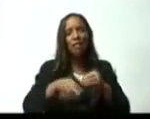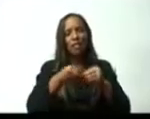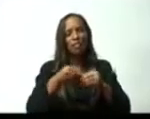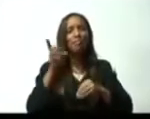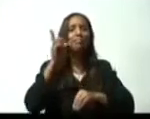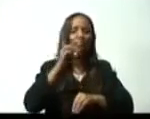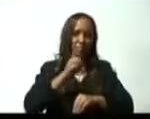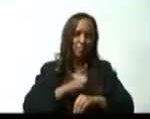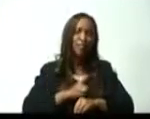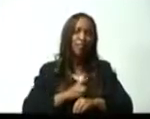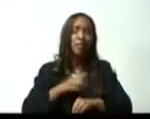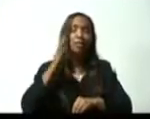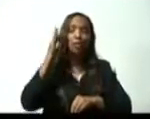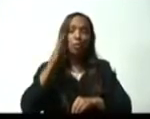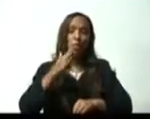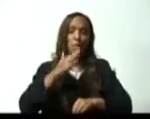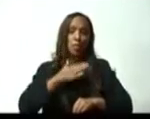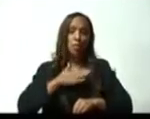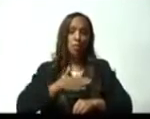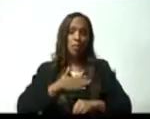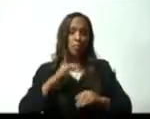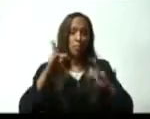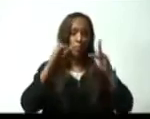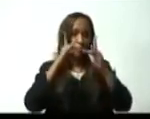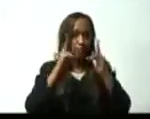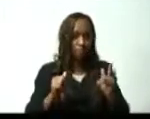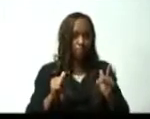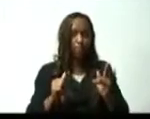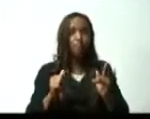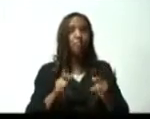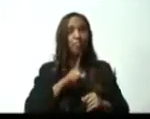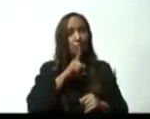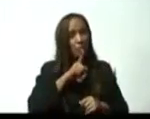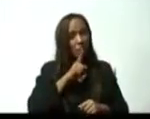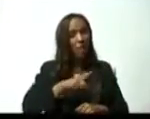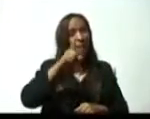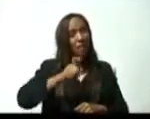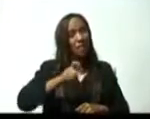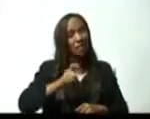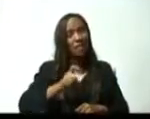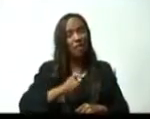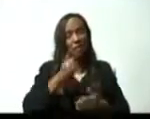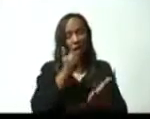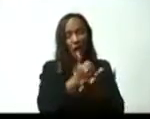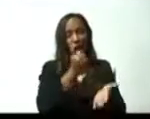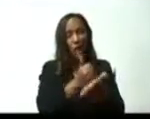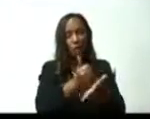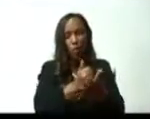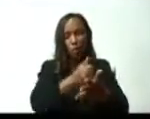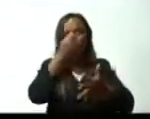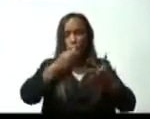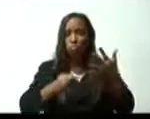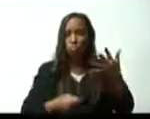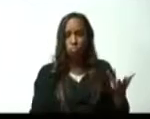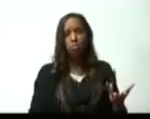Pero eso podemos lograrlo si todos nos integramos y no olvidamos de las politiquerías que